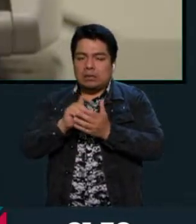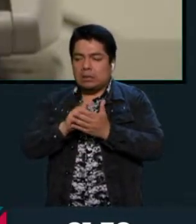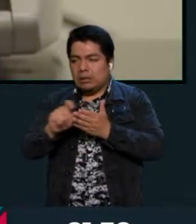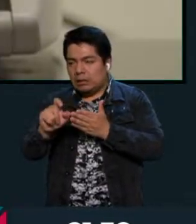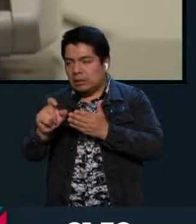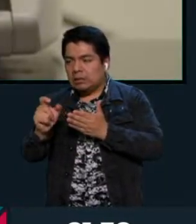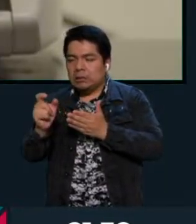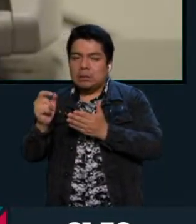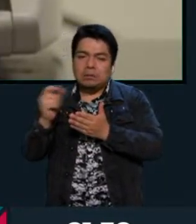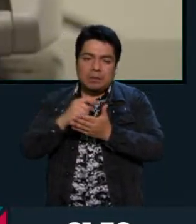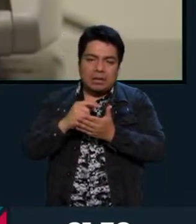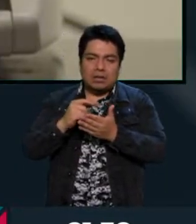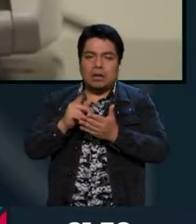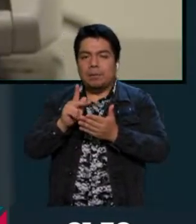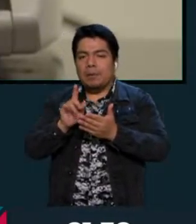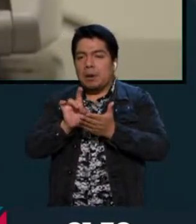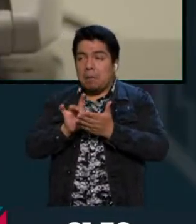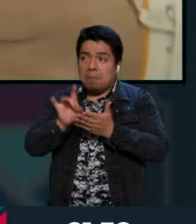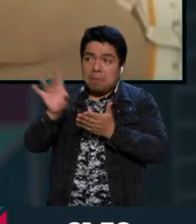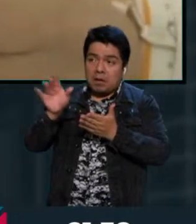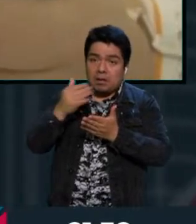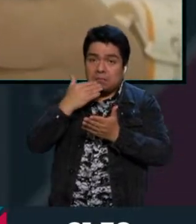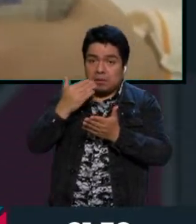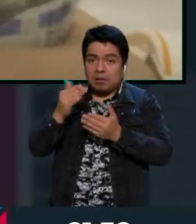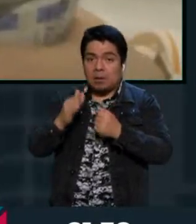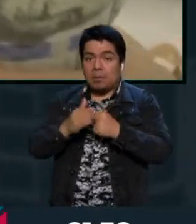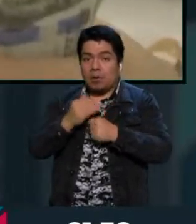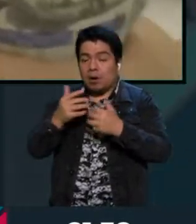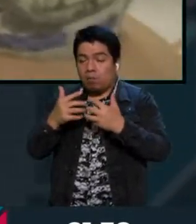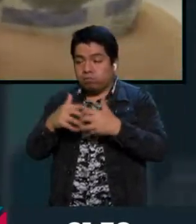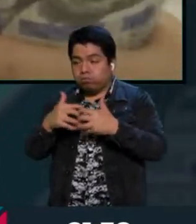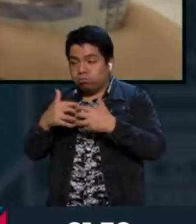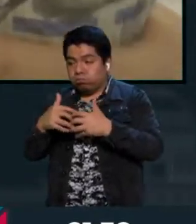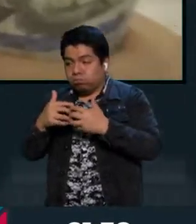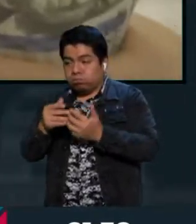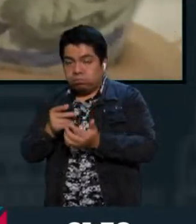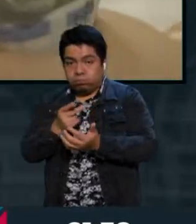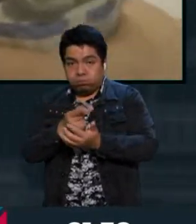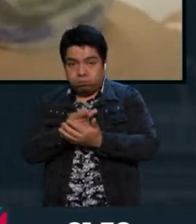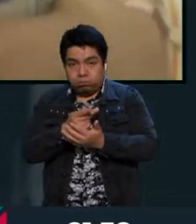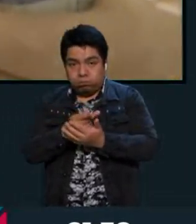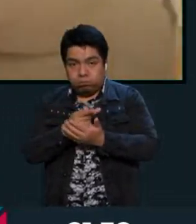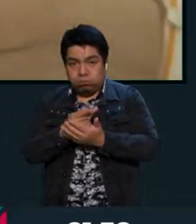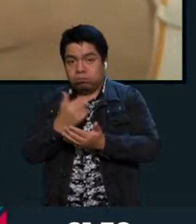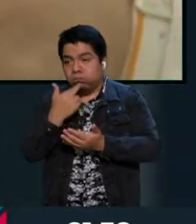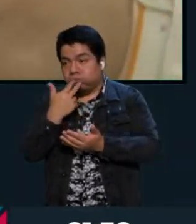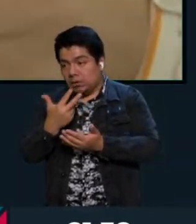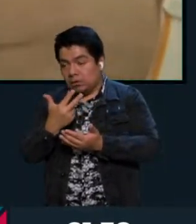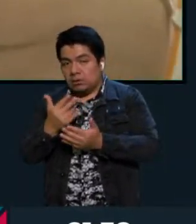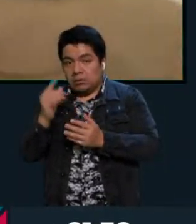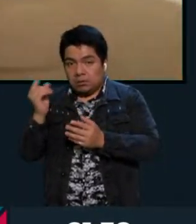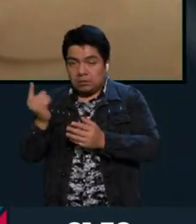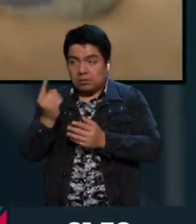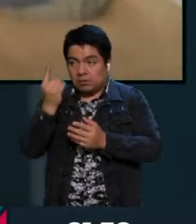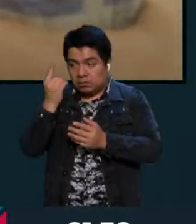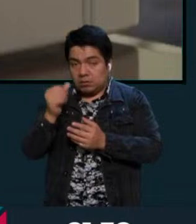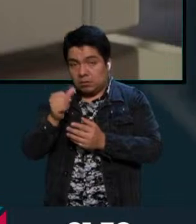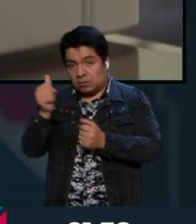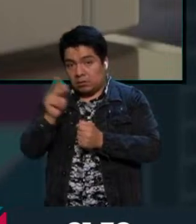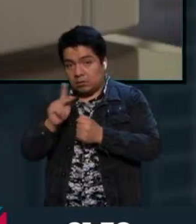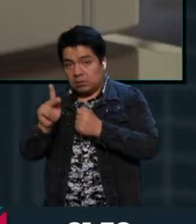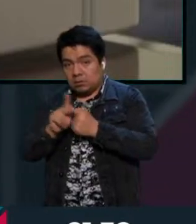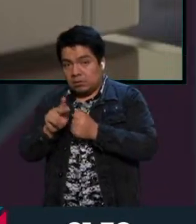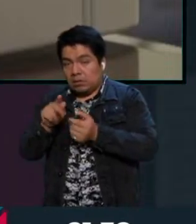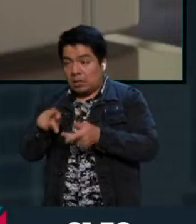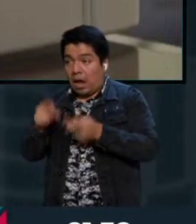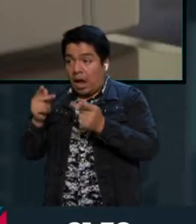lado beneficia a las exportaciones porque las empresas tienen sus costos en pesos y reciben, digamos, dólares o moneda extranjera cuando